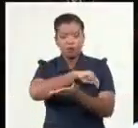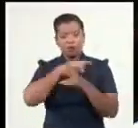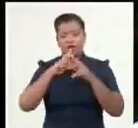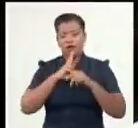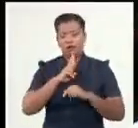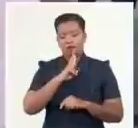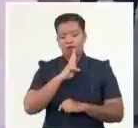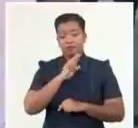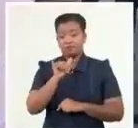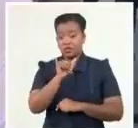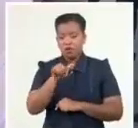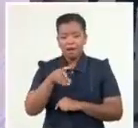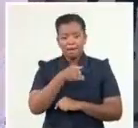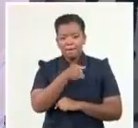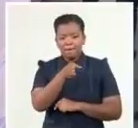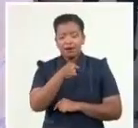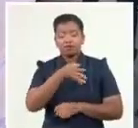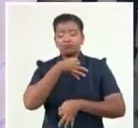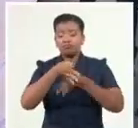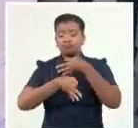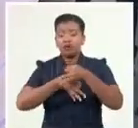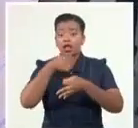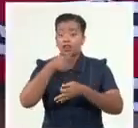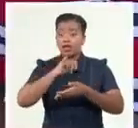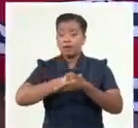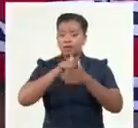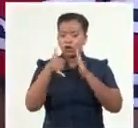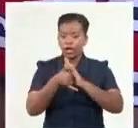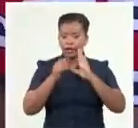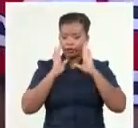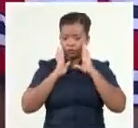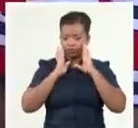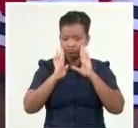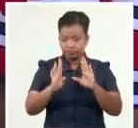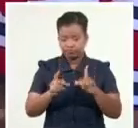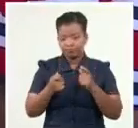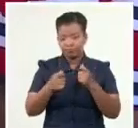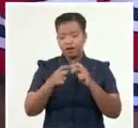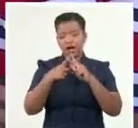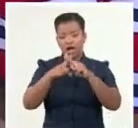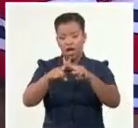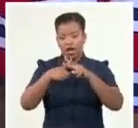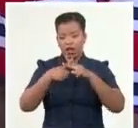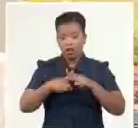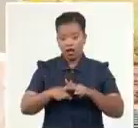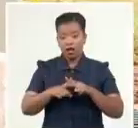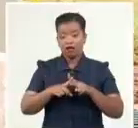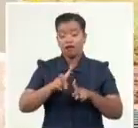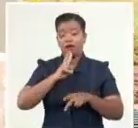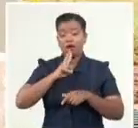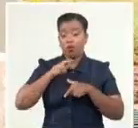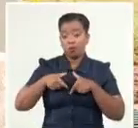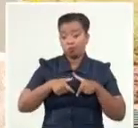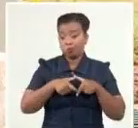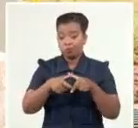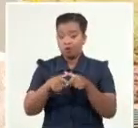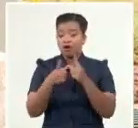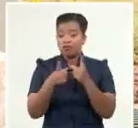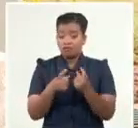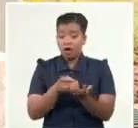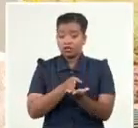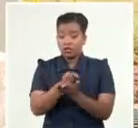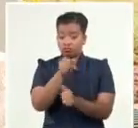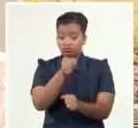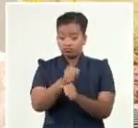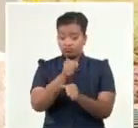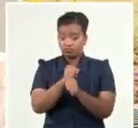hizo énfasis en proyecciones inversionistas en la gestión hidráulica. Seguir trabajando con